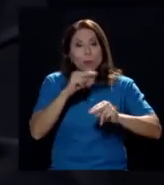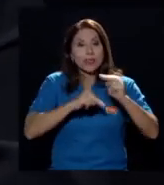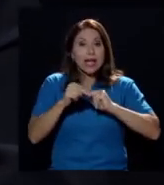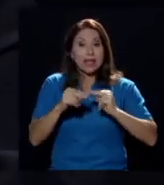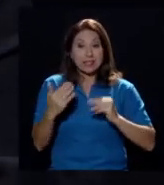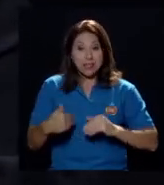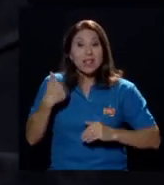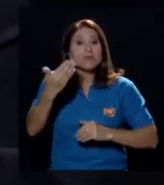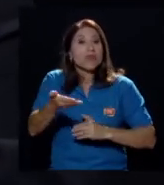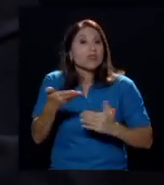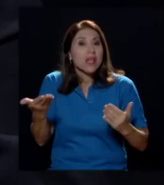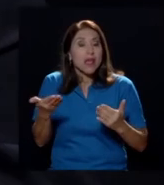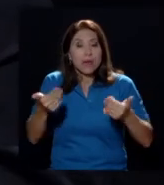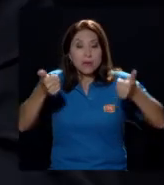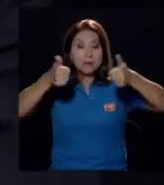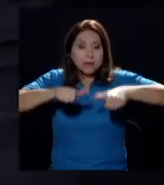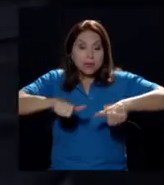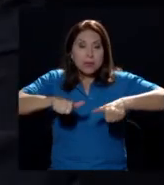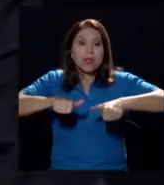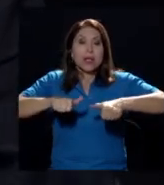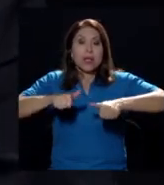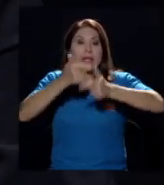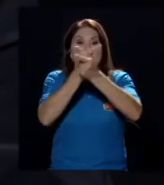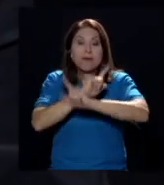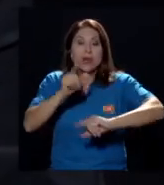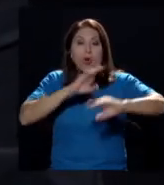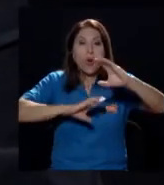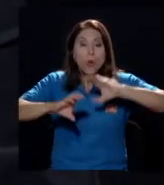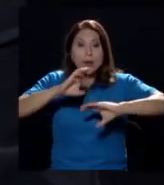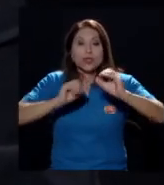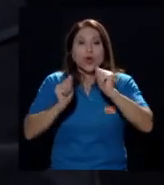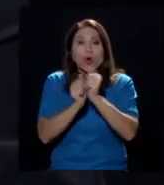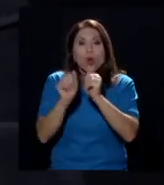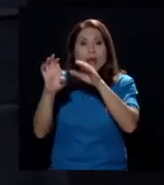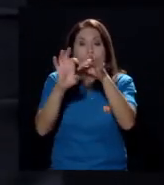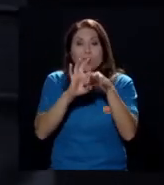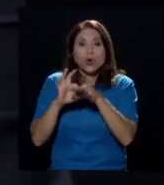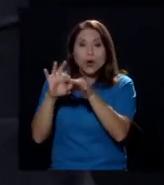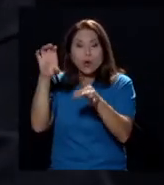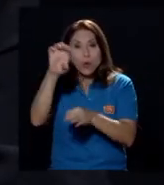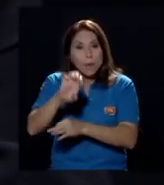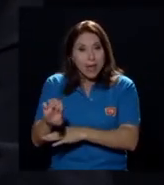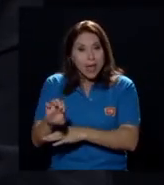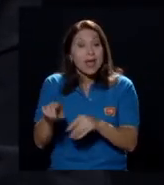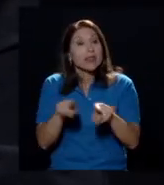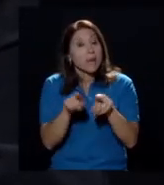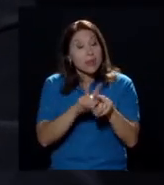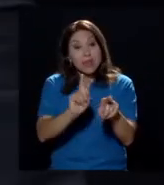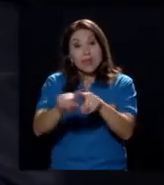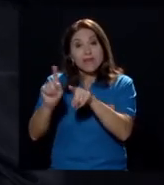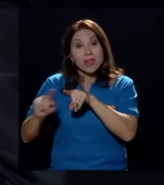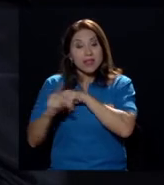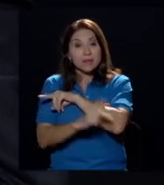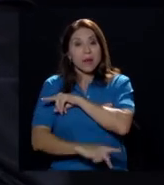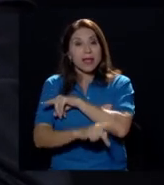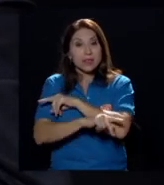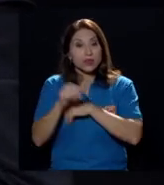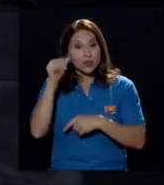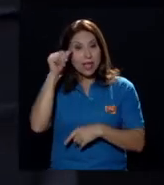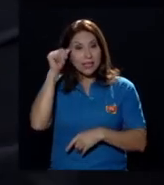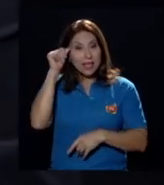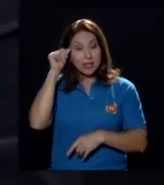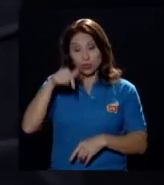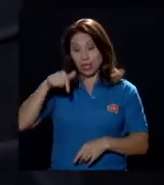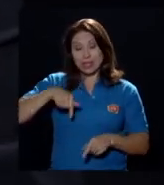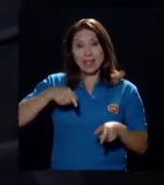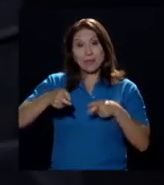era fundamental. Han habido tratados con países asiáticos, ya esta administración que había dicho al puro principio